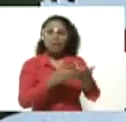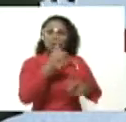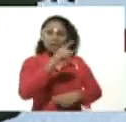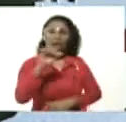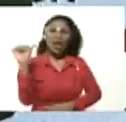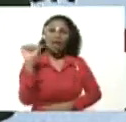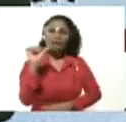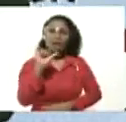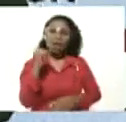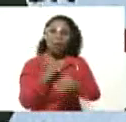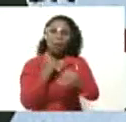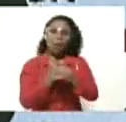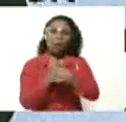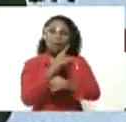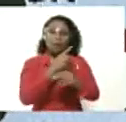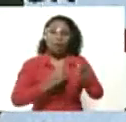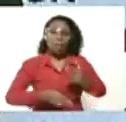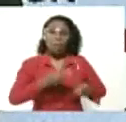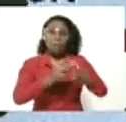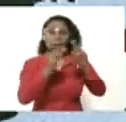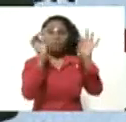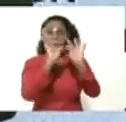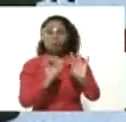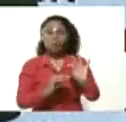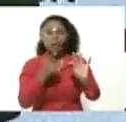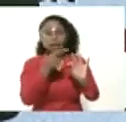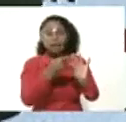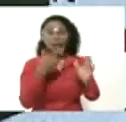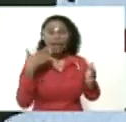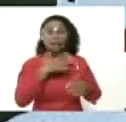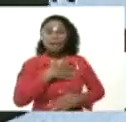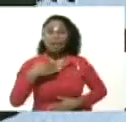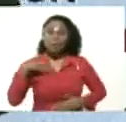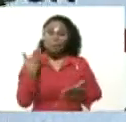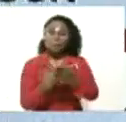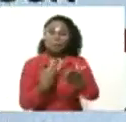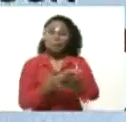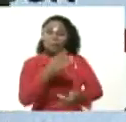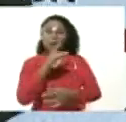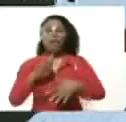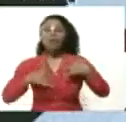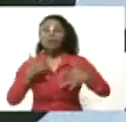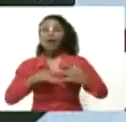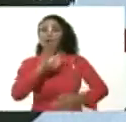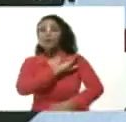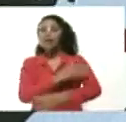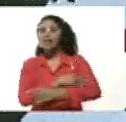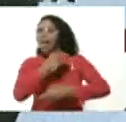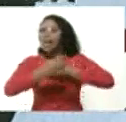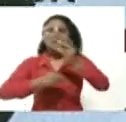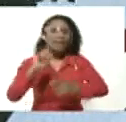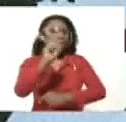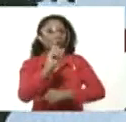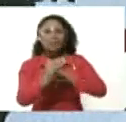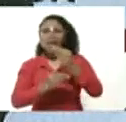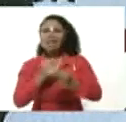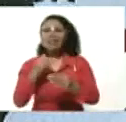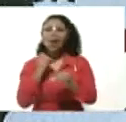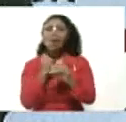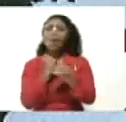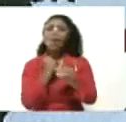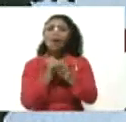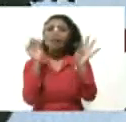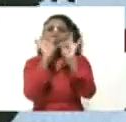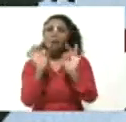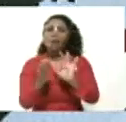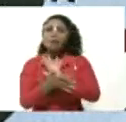Déjenme insistirles en la construcción de sentido que busca legitimar los actos de fuerza. Actos de fuerza que no se leen igual en virtud de los